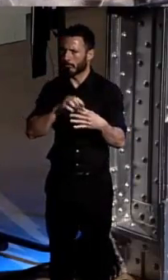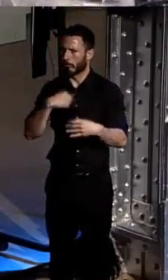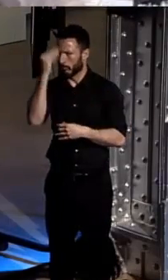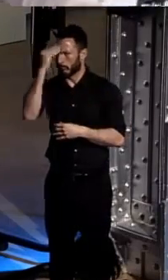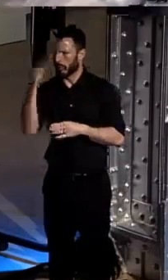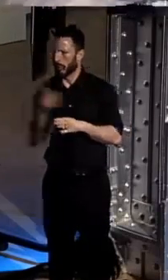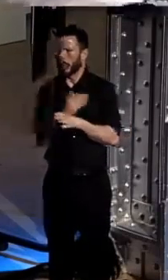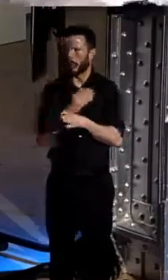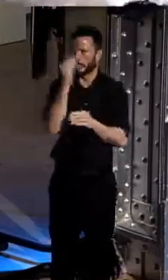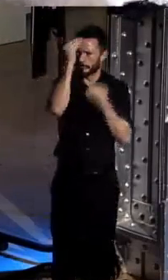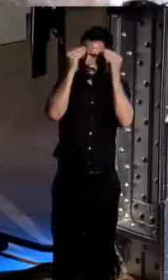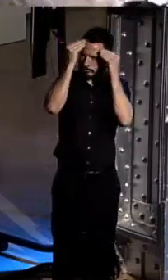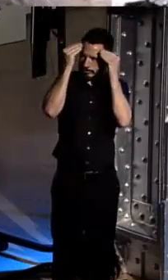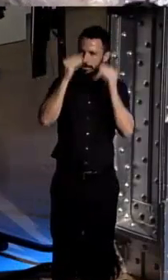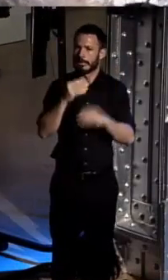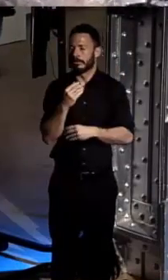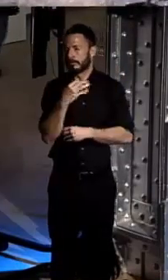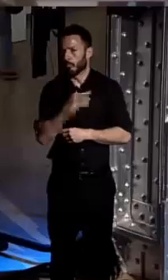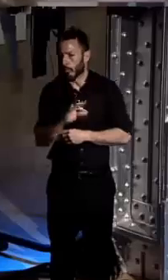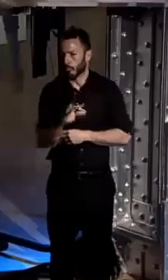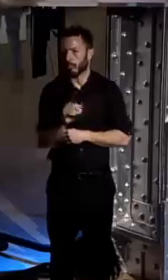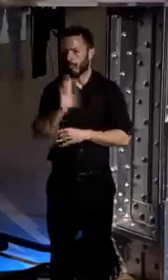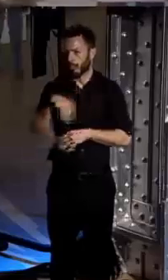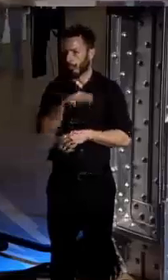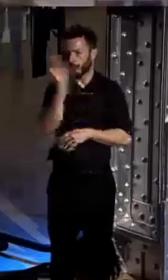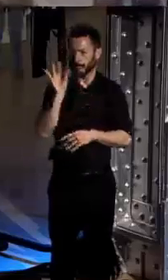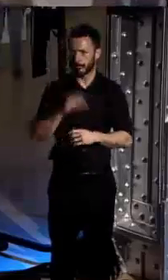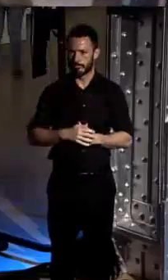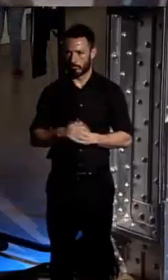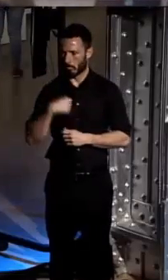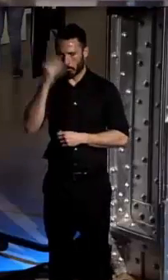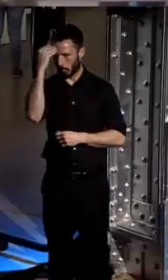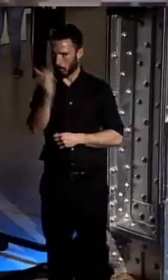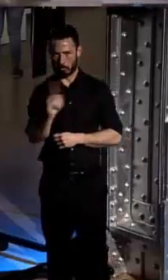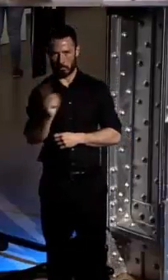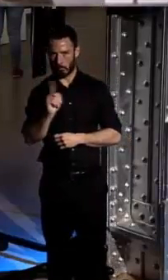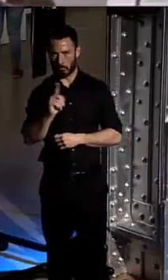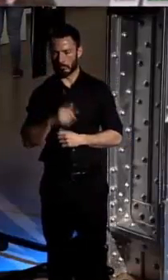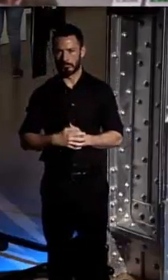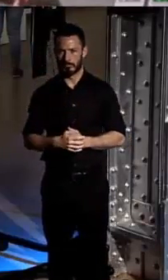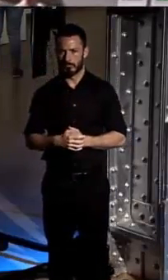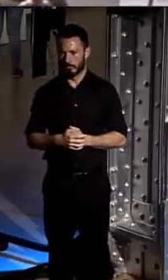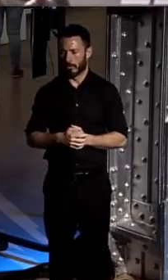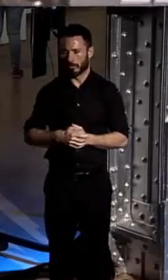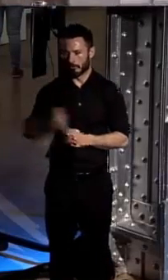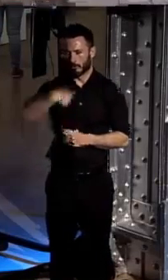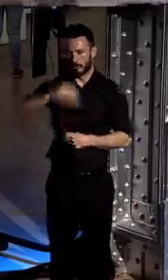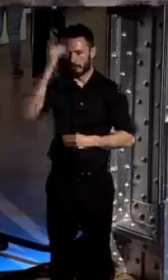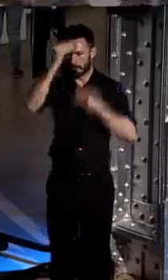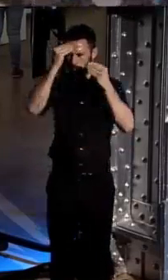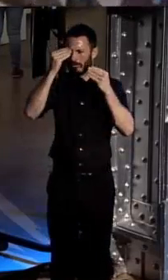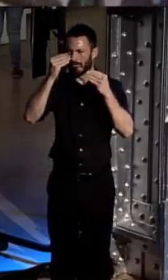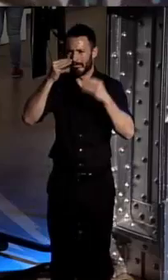siempre hay una parte racional que es la que tiene la palabra. No, no lo creo. O sea, al fin y al cabo, aunque somos seres racionales, pero